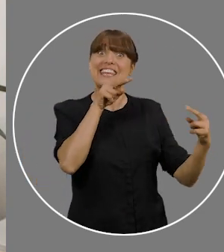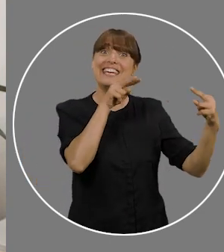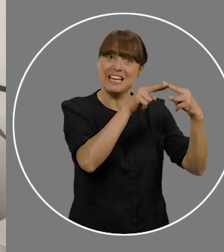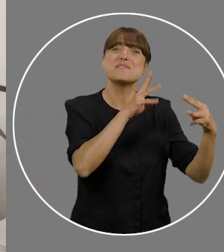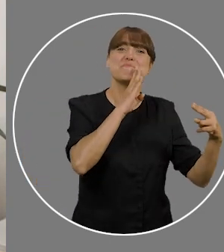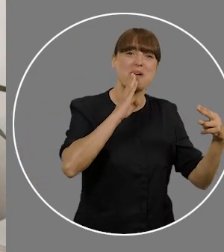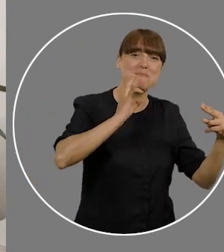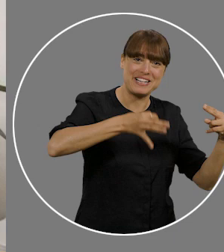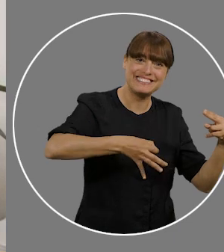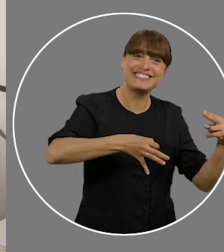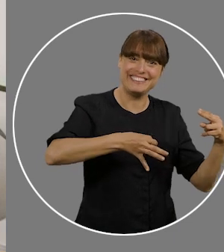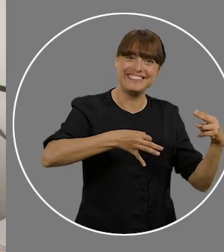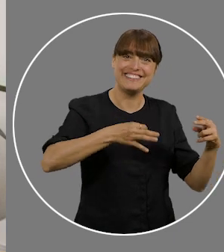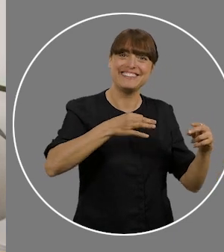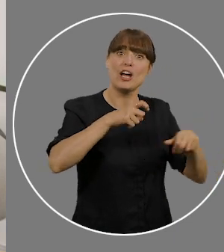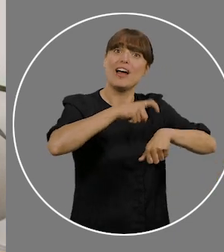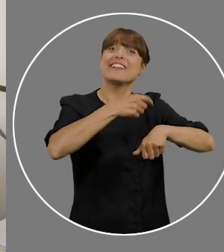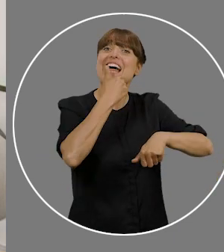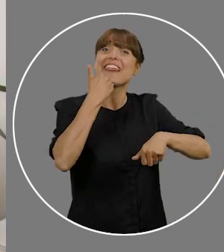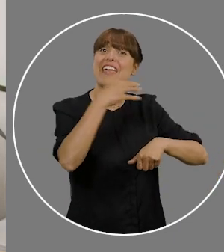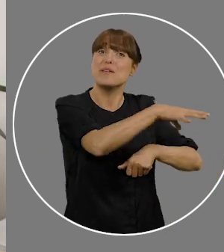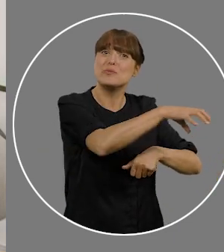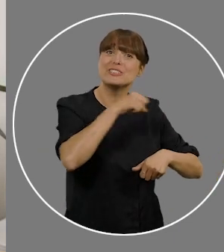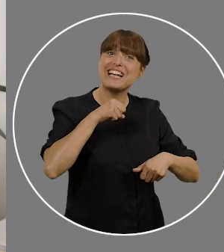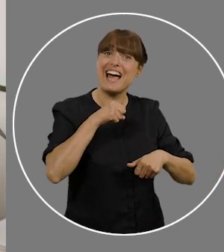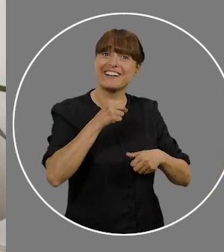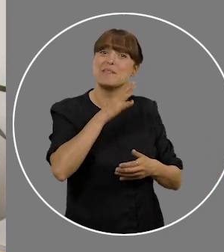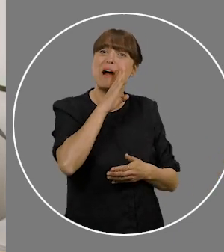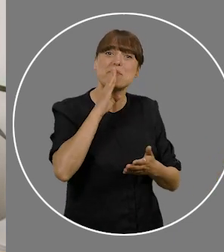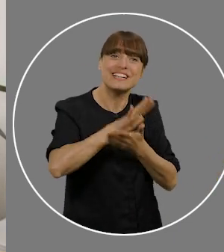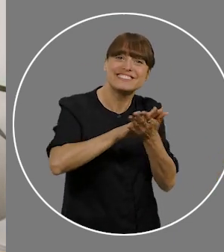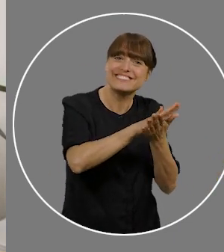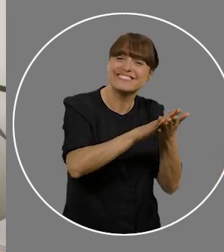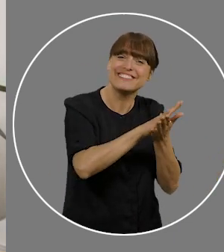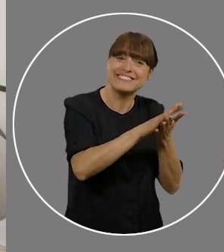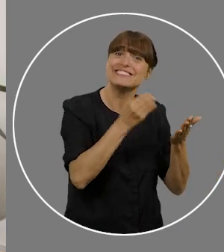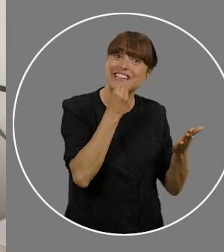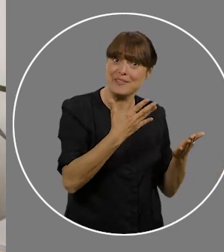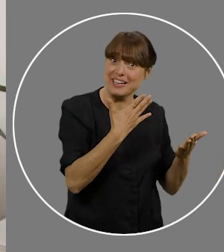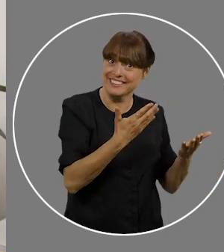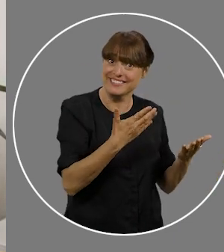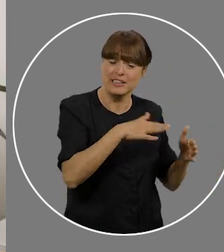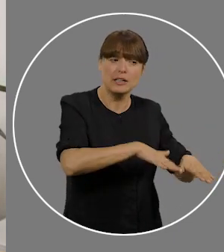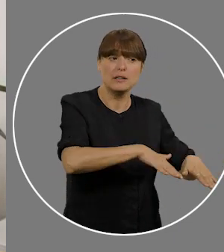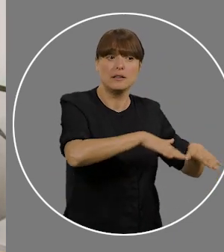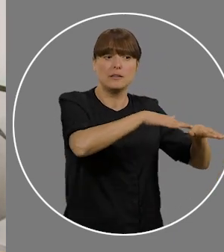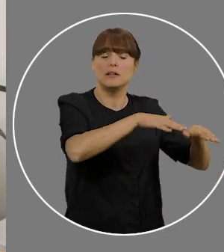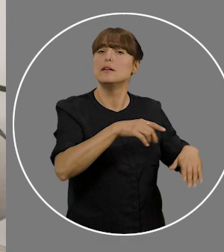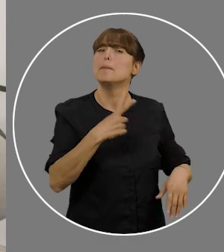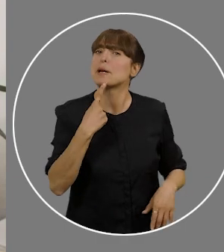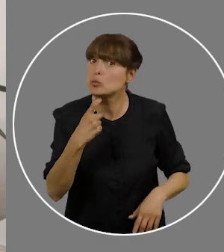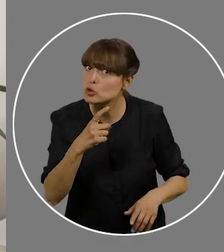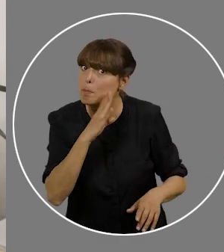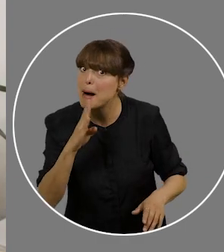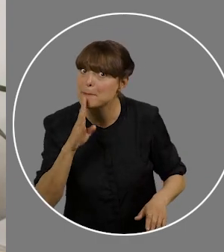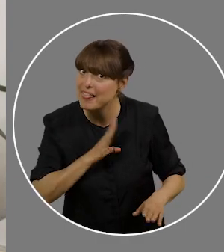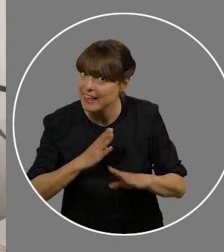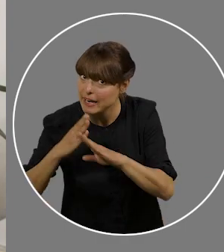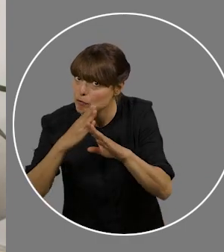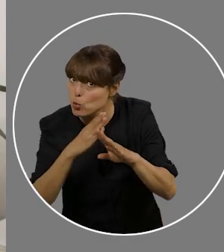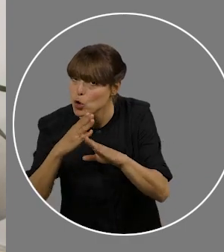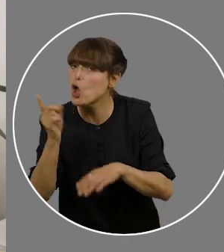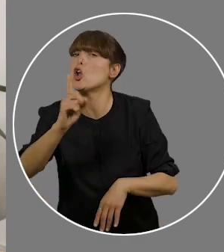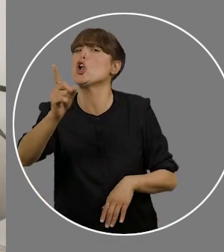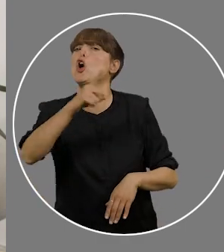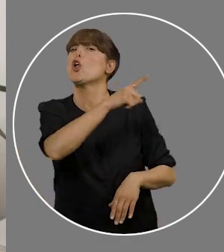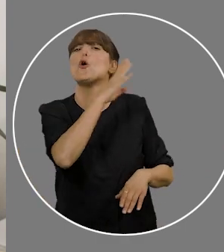pues, que por cierto nos juntábamos algunas madres, uno iban a buscarlo, otro iban a llevarlo. Y luego mi hijo se fue